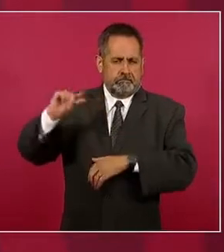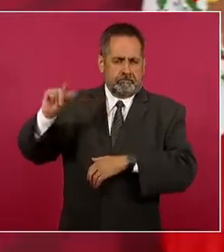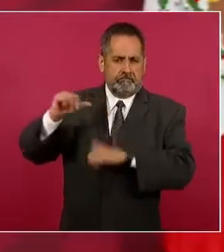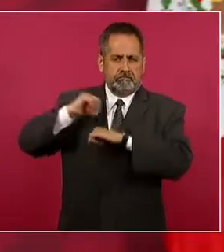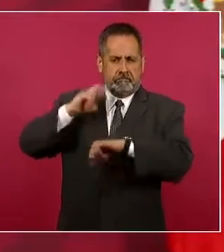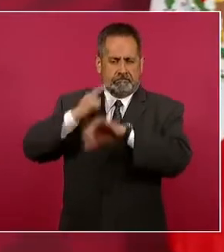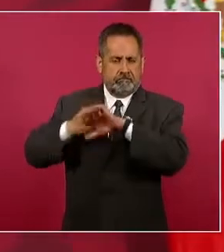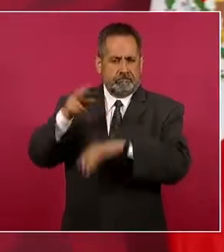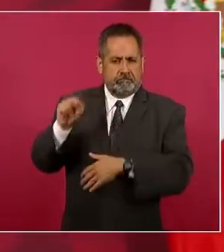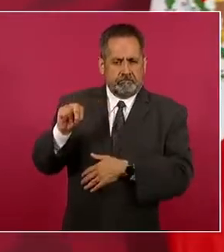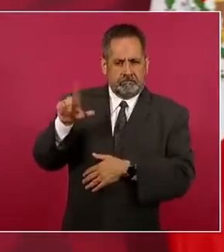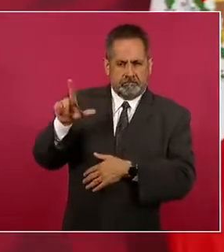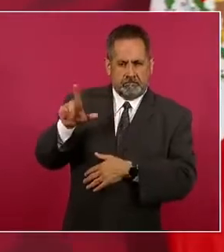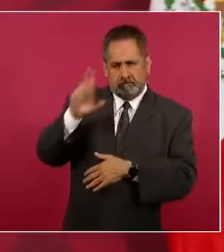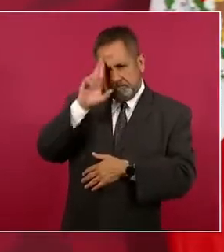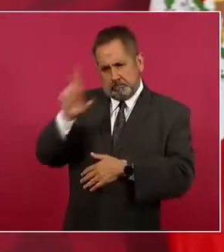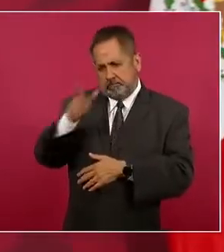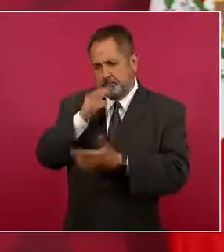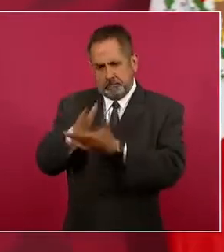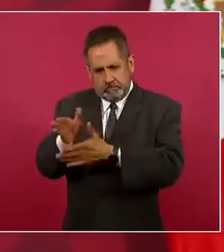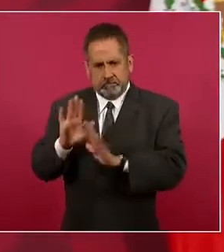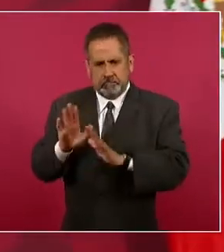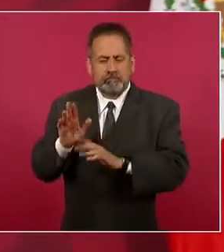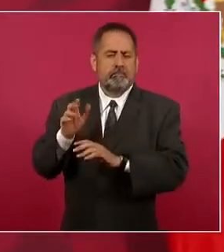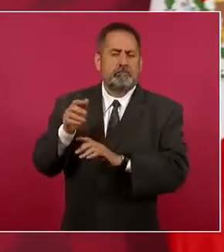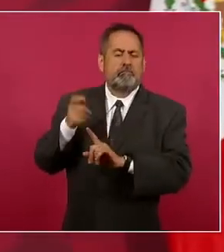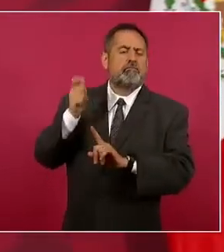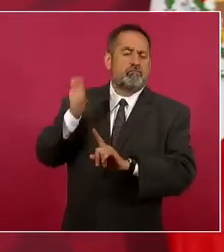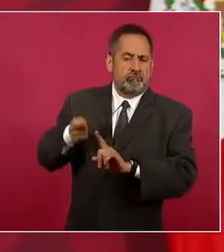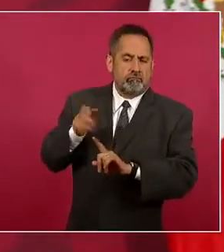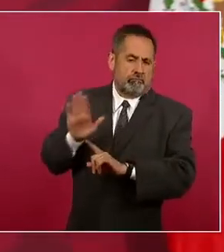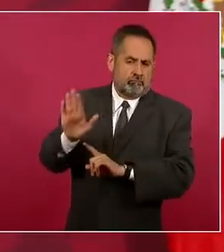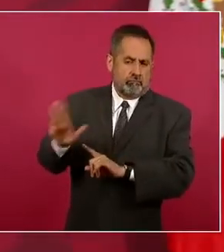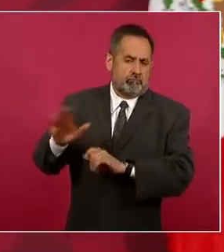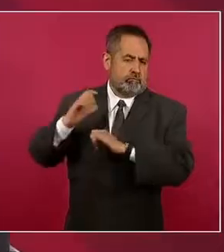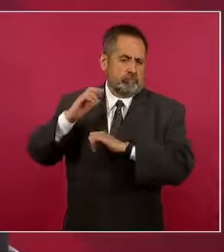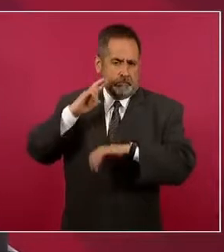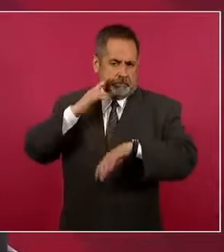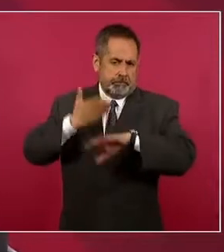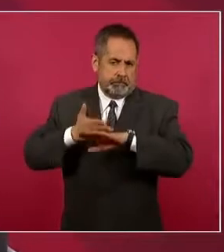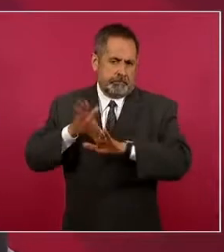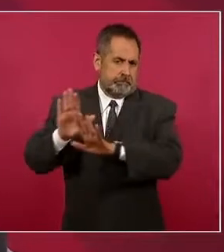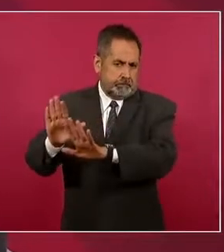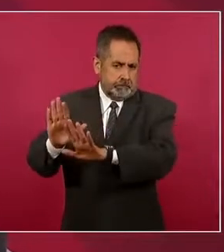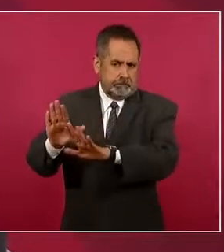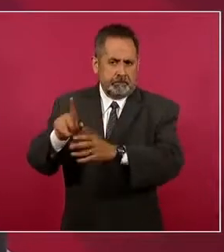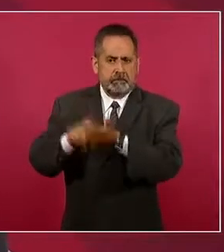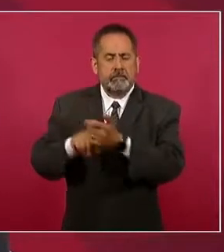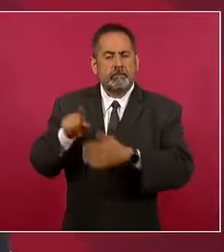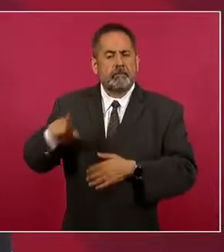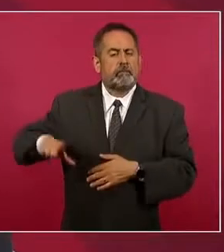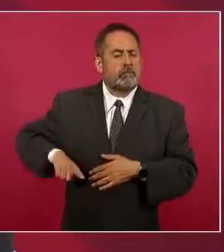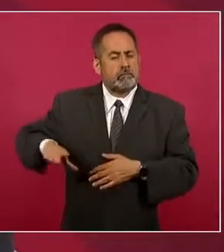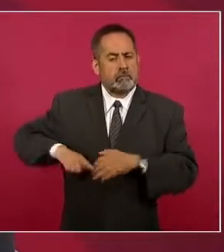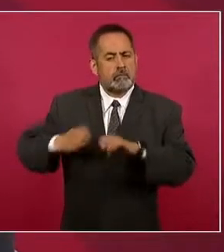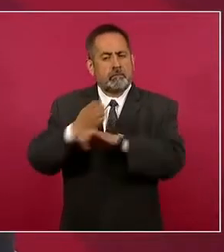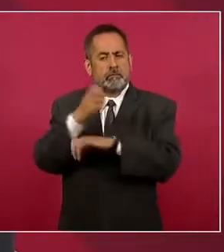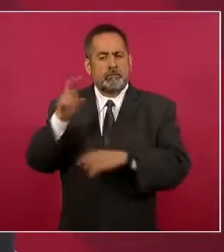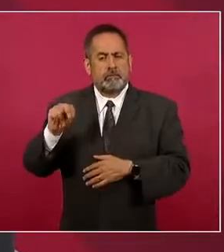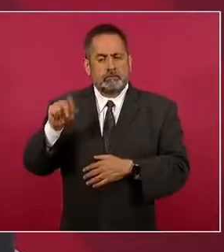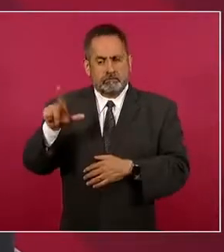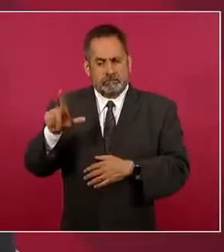judiciales del Estado, porque esto es un asunto que corresponde al gobierno de Nuevo